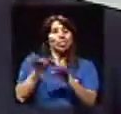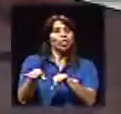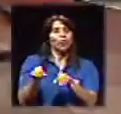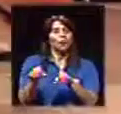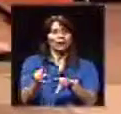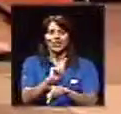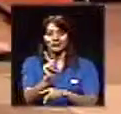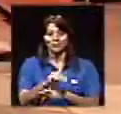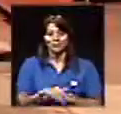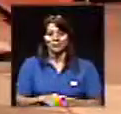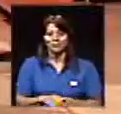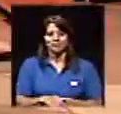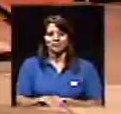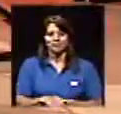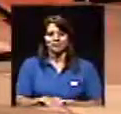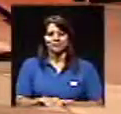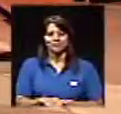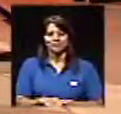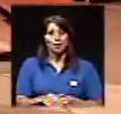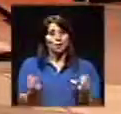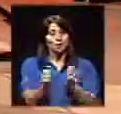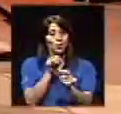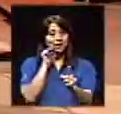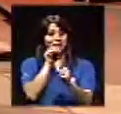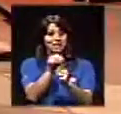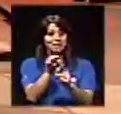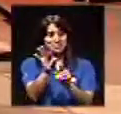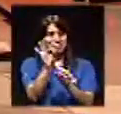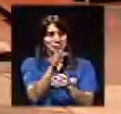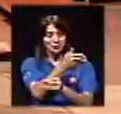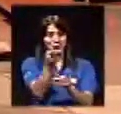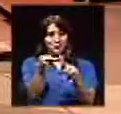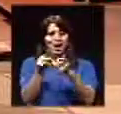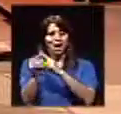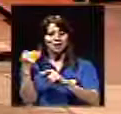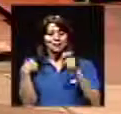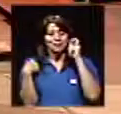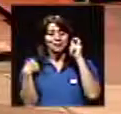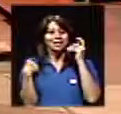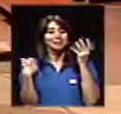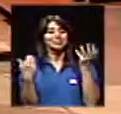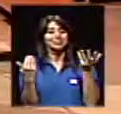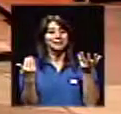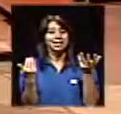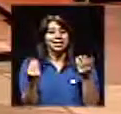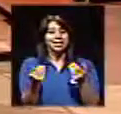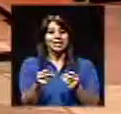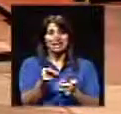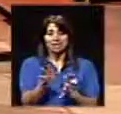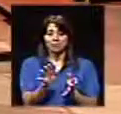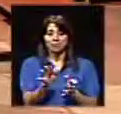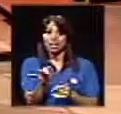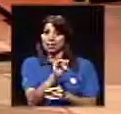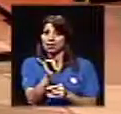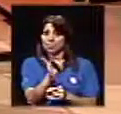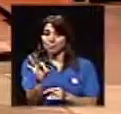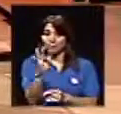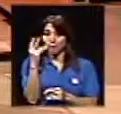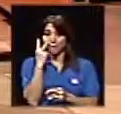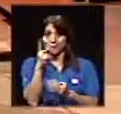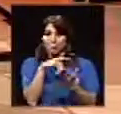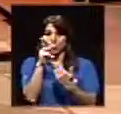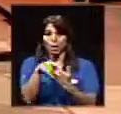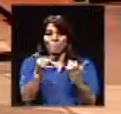mensaje le invitamos a las amigas y amigos a que en estas mismas circunstancias y